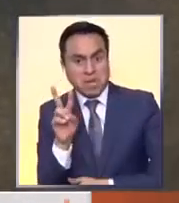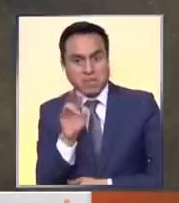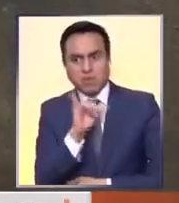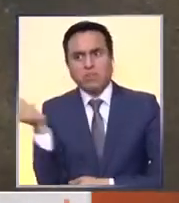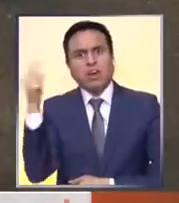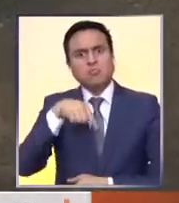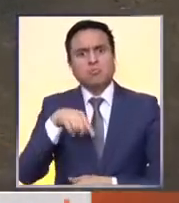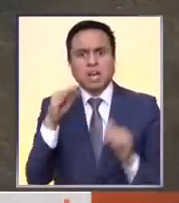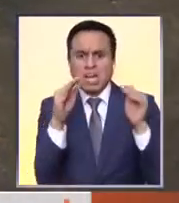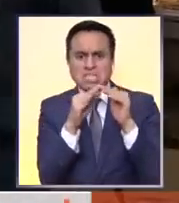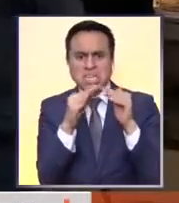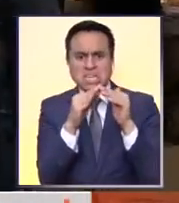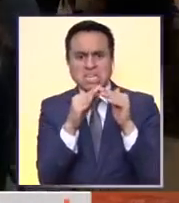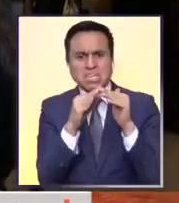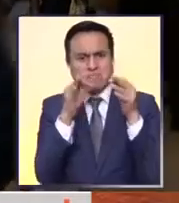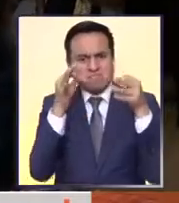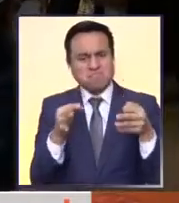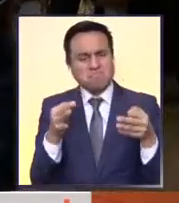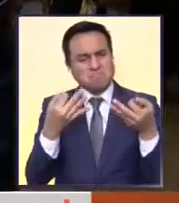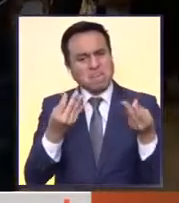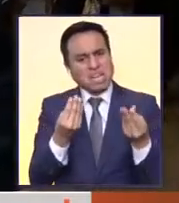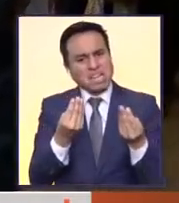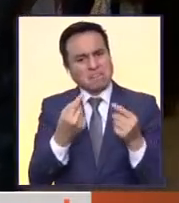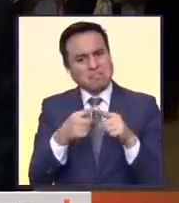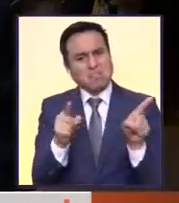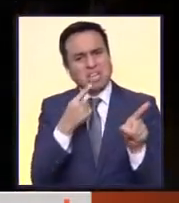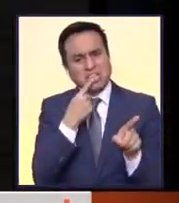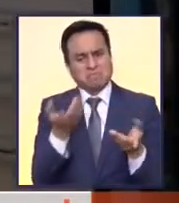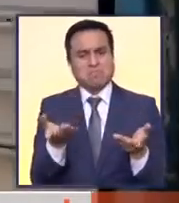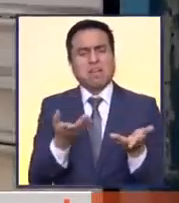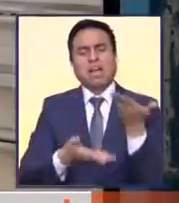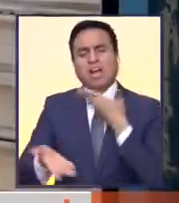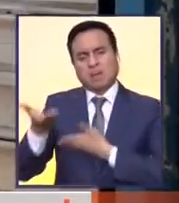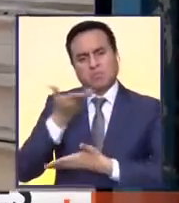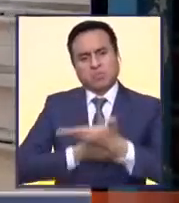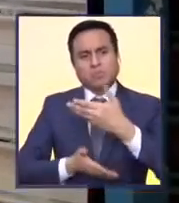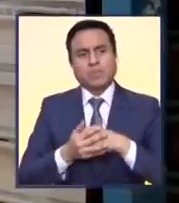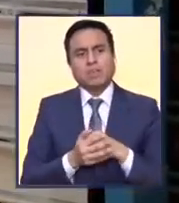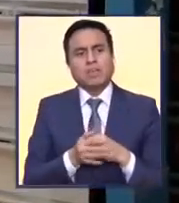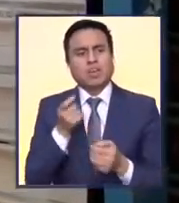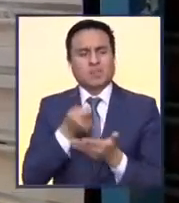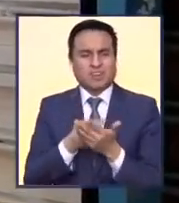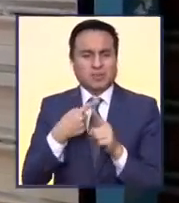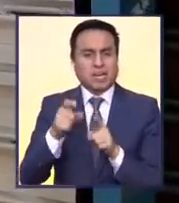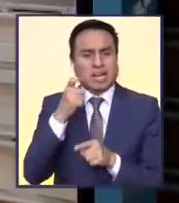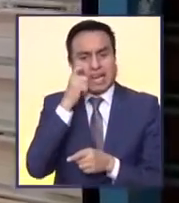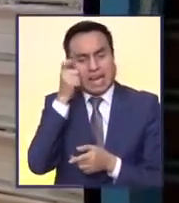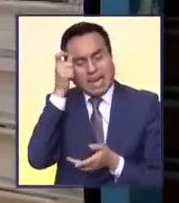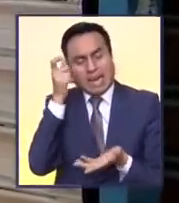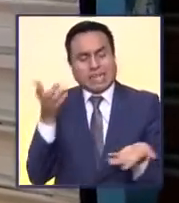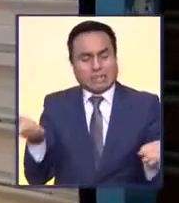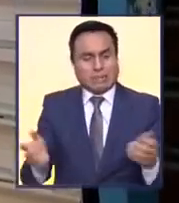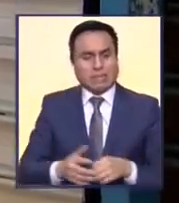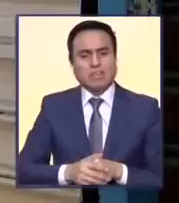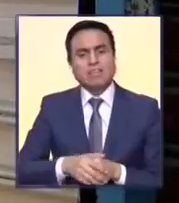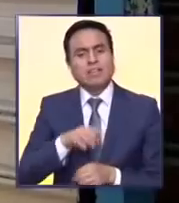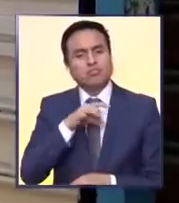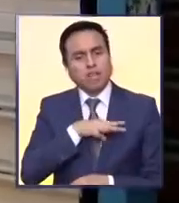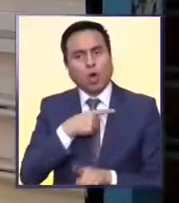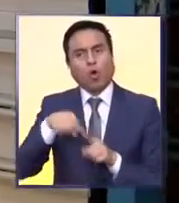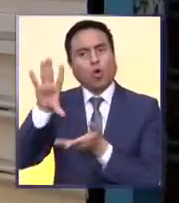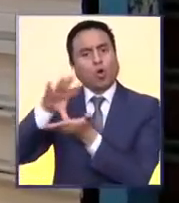se dio cuenta que no era de tal calidad. Tuvo que cambiarla. Comprar otra carne nomás. ¿Nacional o